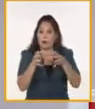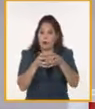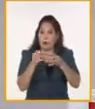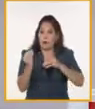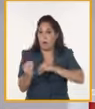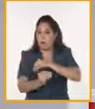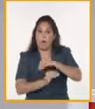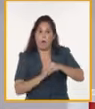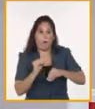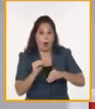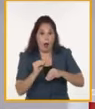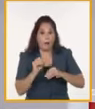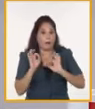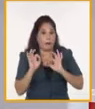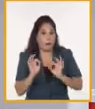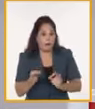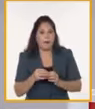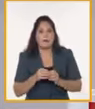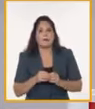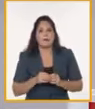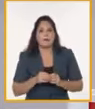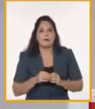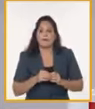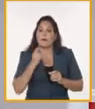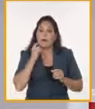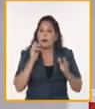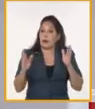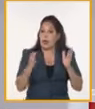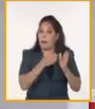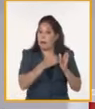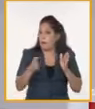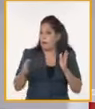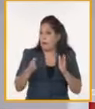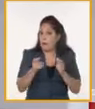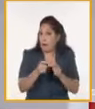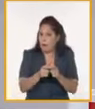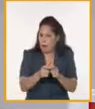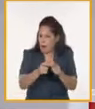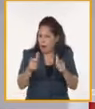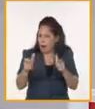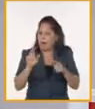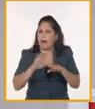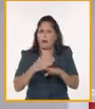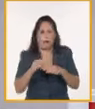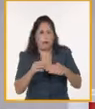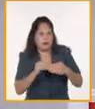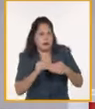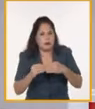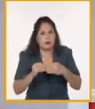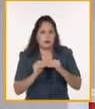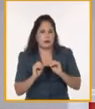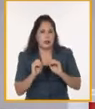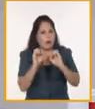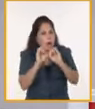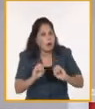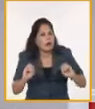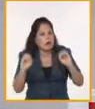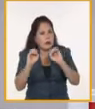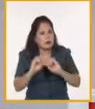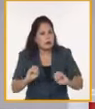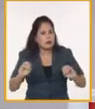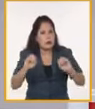transformaciones Durante este este periodo que lo ampliaron lo flexibilizar lo ordenaron lo